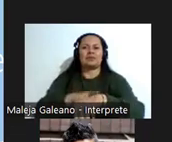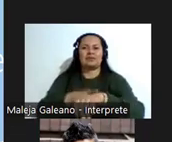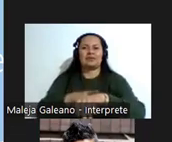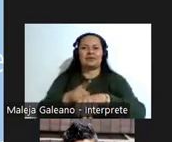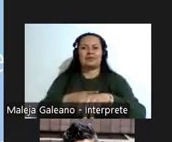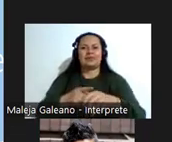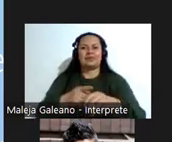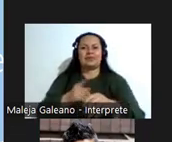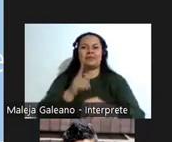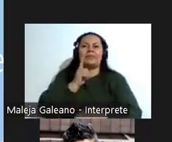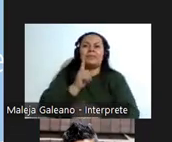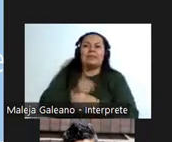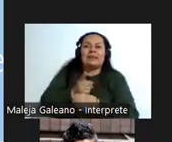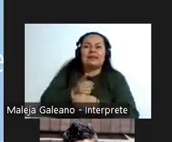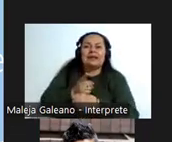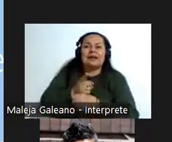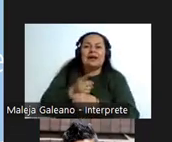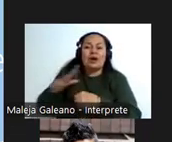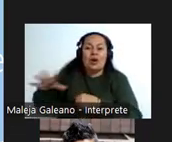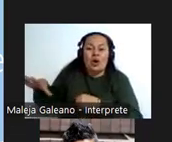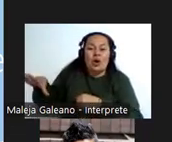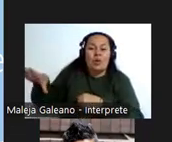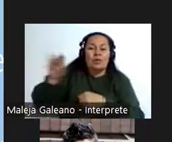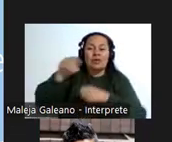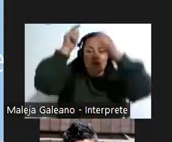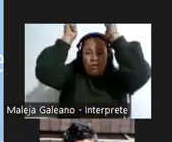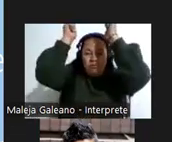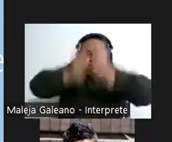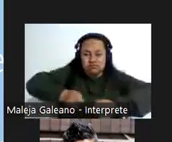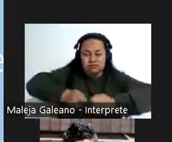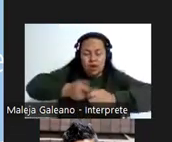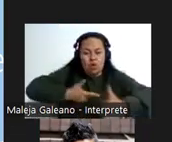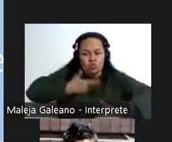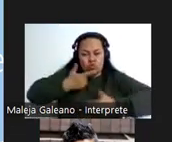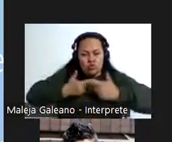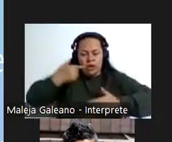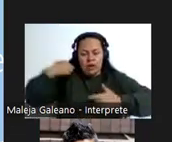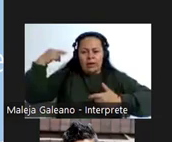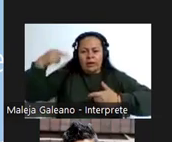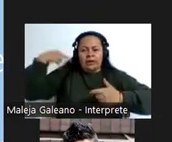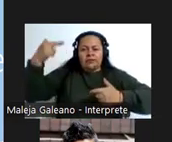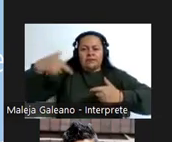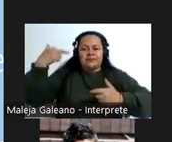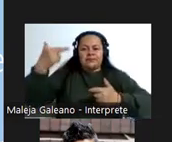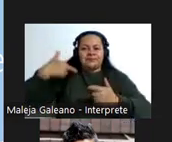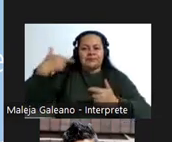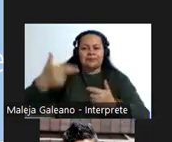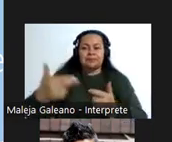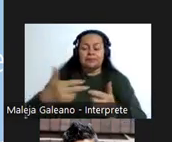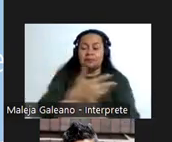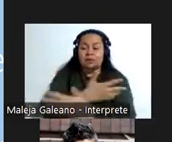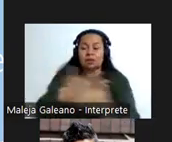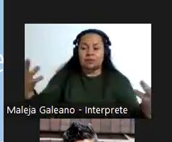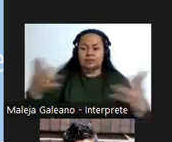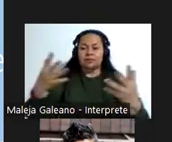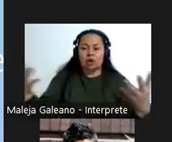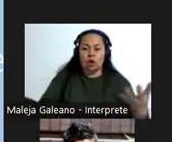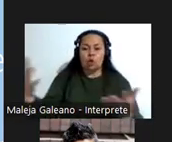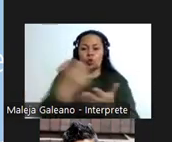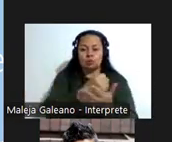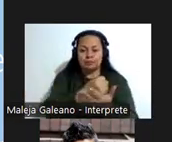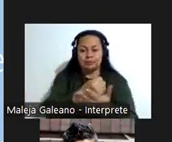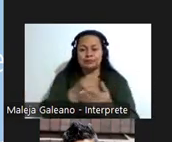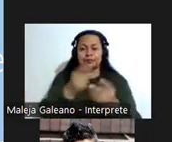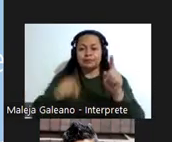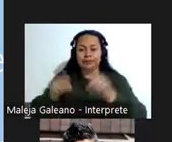implica totalizar unas luchas históricas que han tenido varios colectivos y colectivas, porque